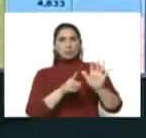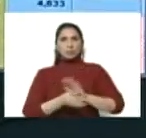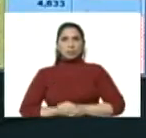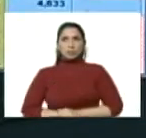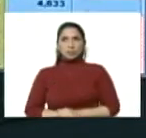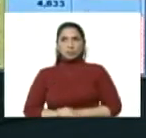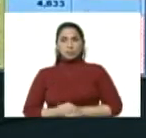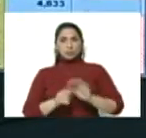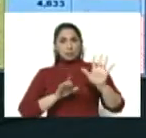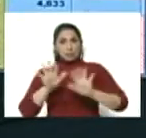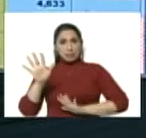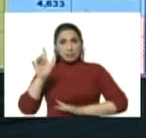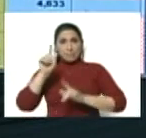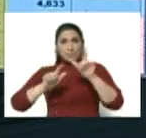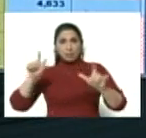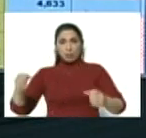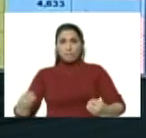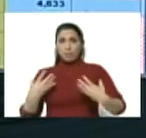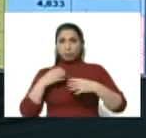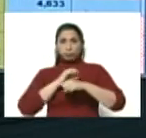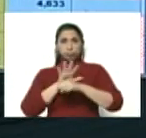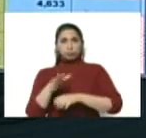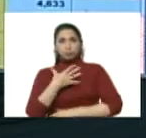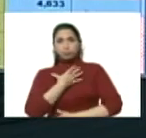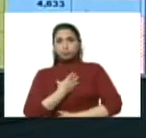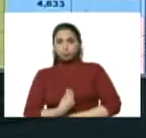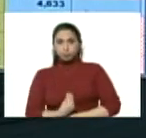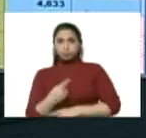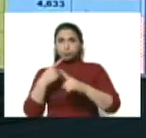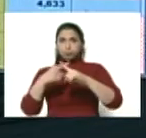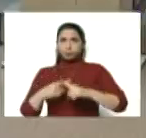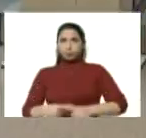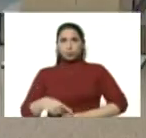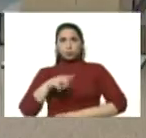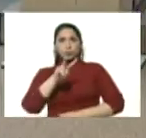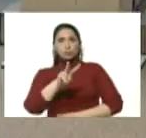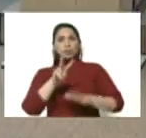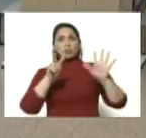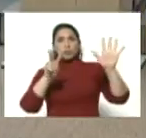4.244.615 casos y la lamentable cifra de